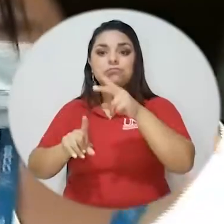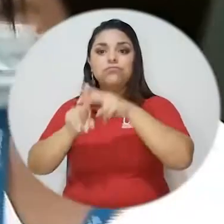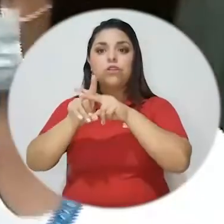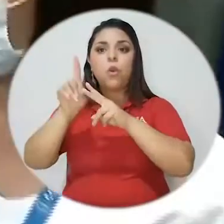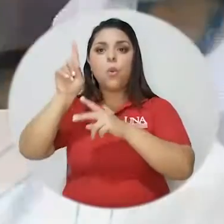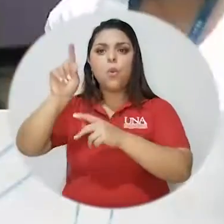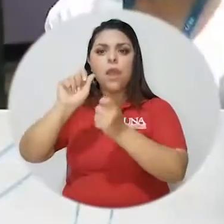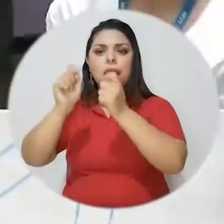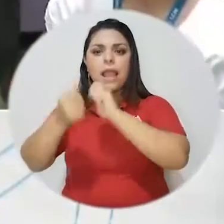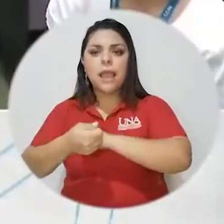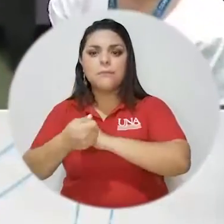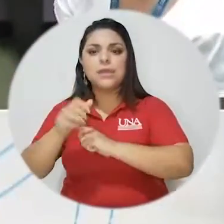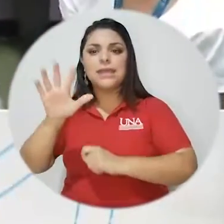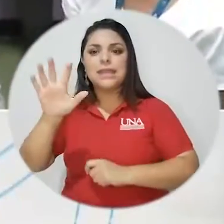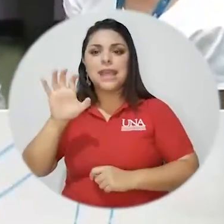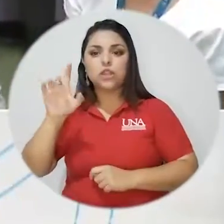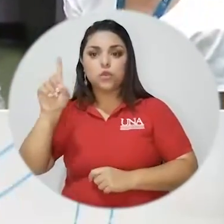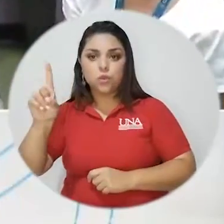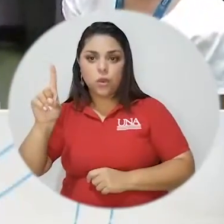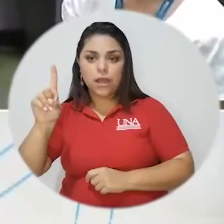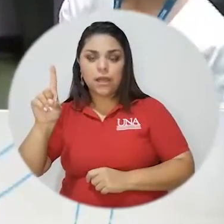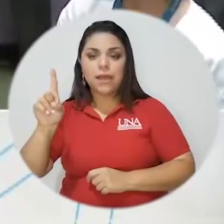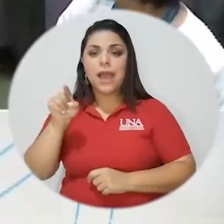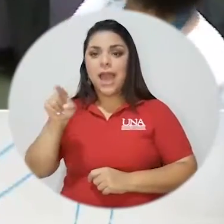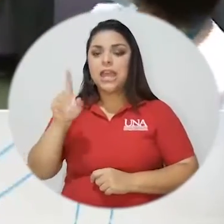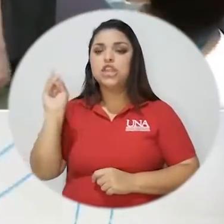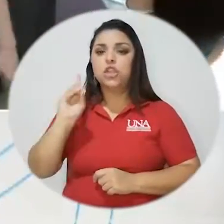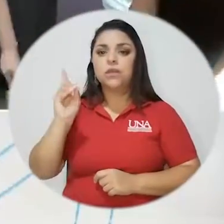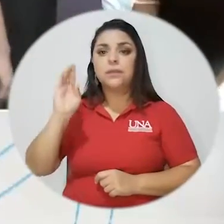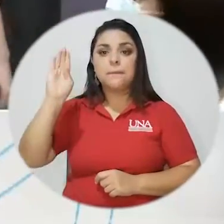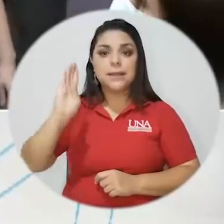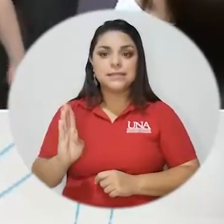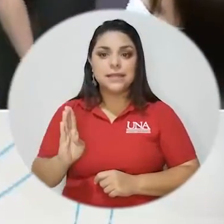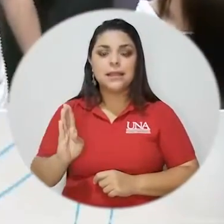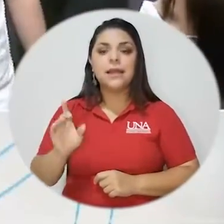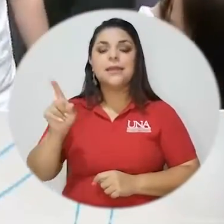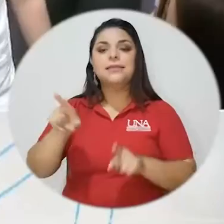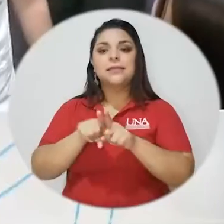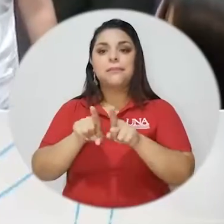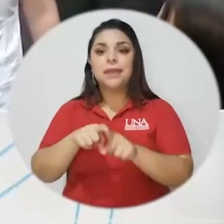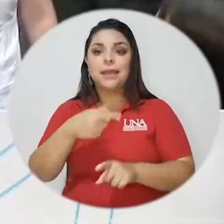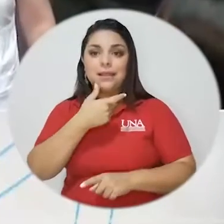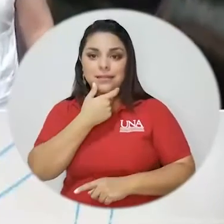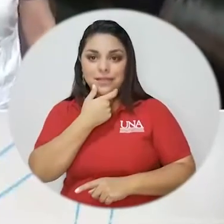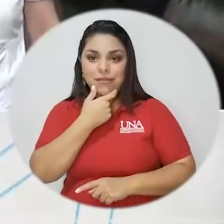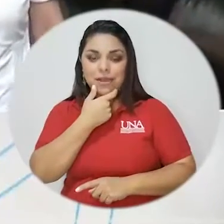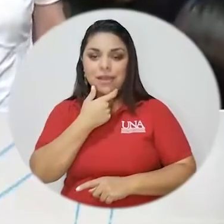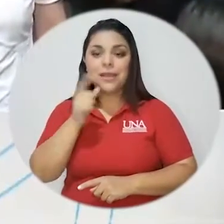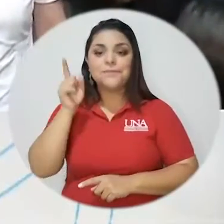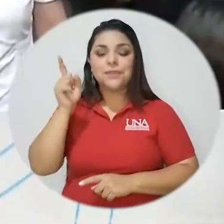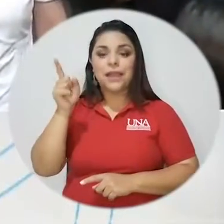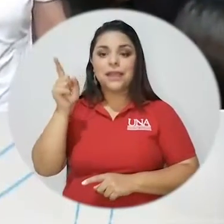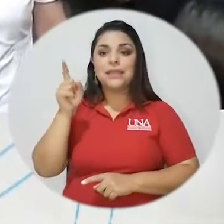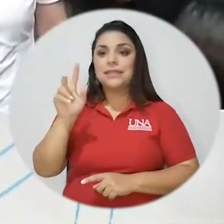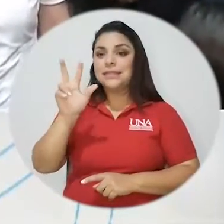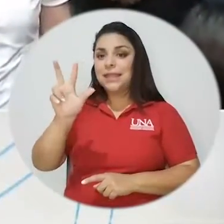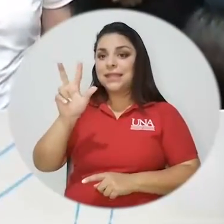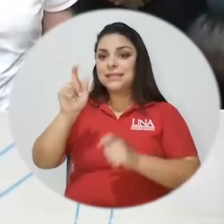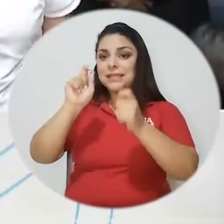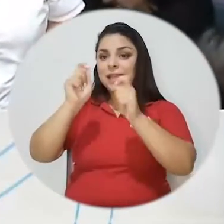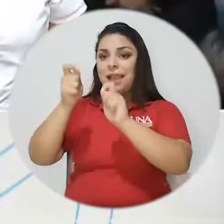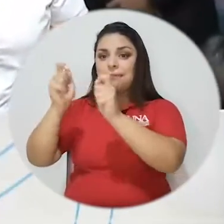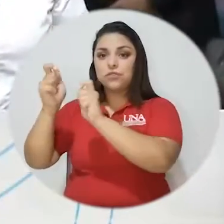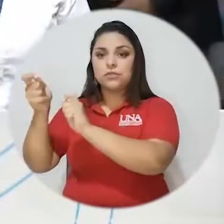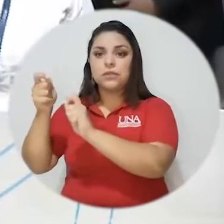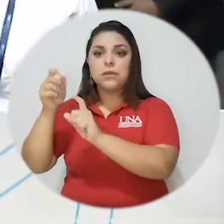501. Esa mutación está en la variante de Brasil y está en la variante de Inglaterra. Y sin embargo,